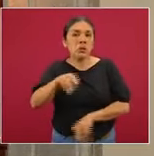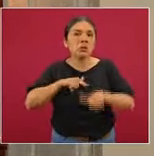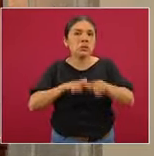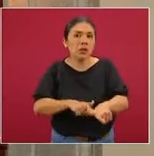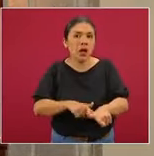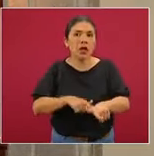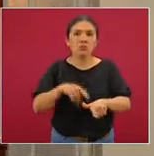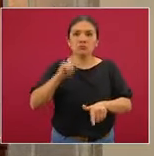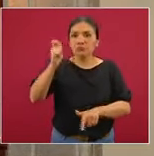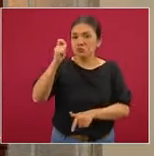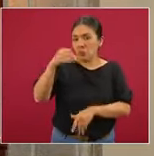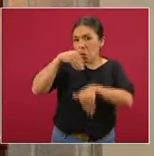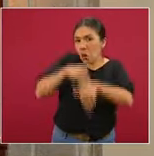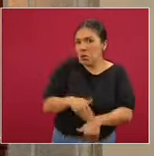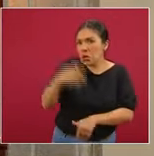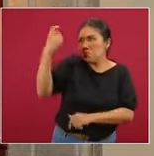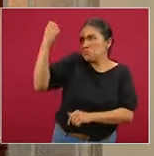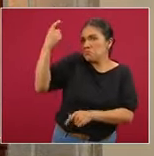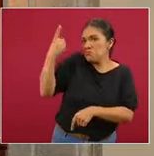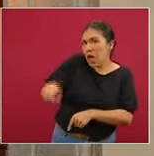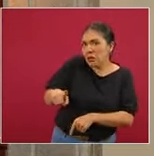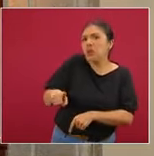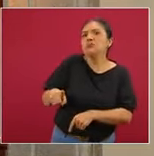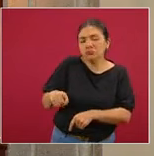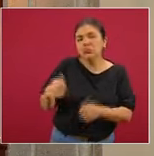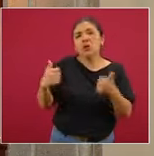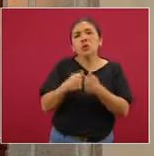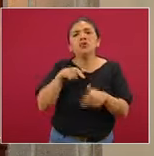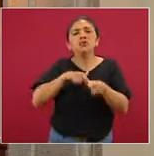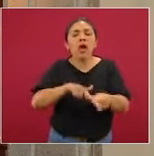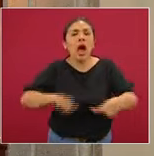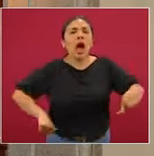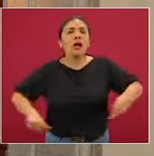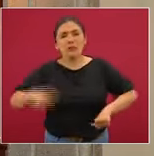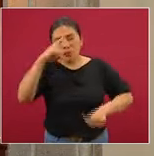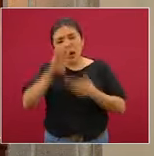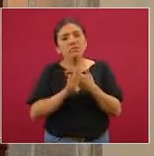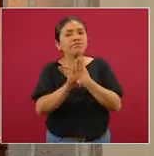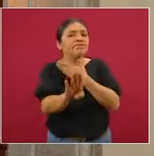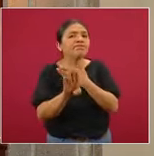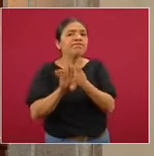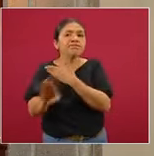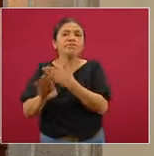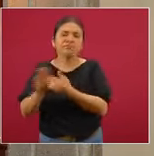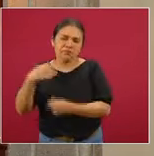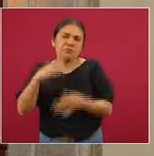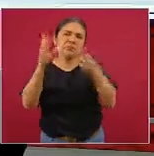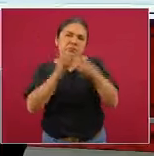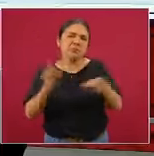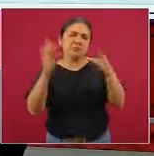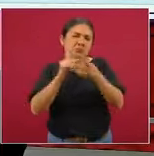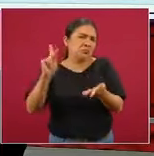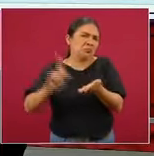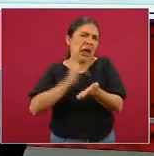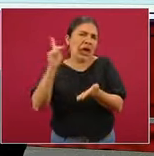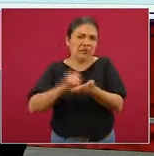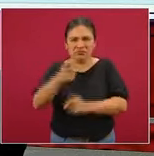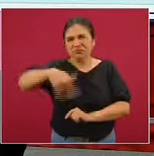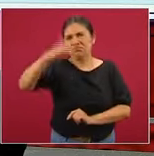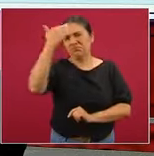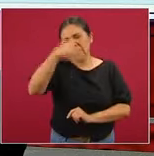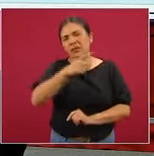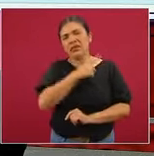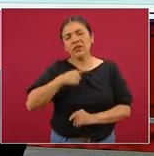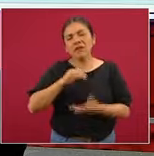estas indicaciones y mantener las actividades de prevención ampliamente difundidas. Ya saben